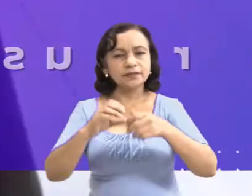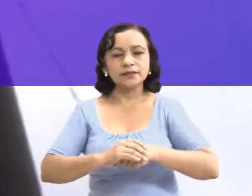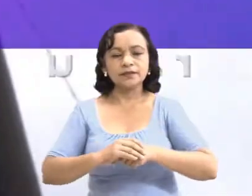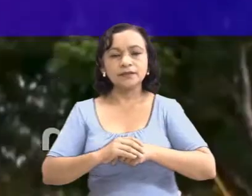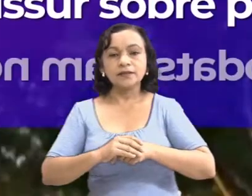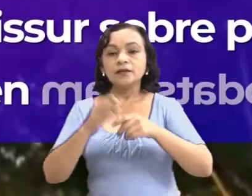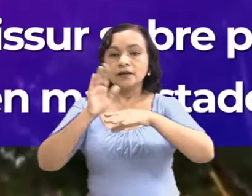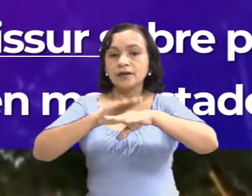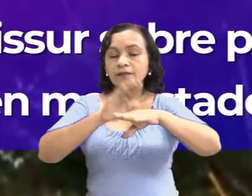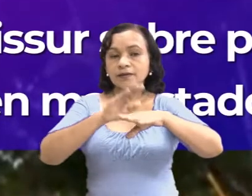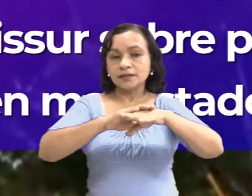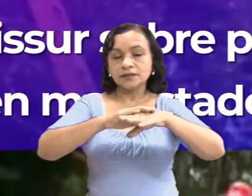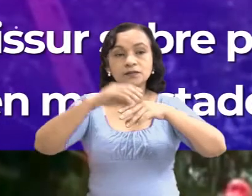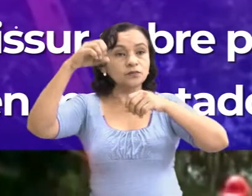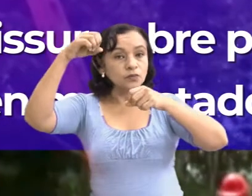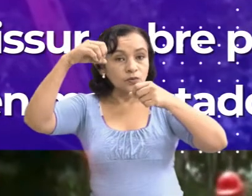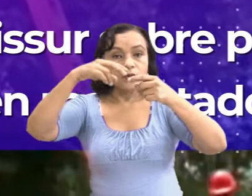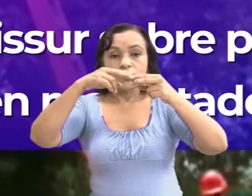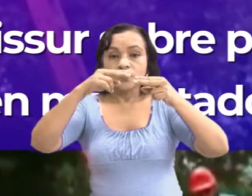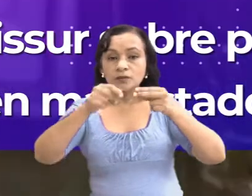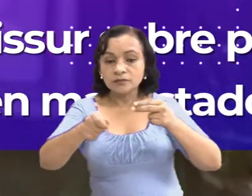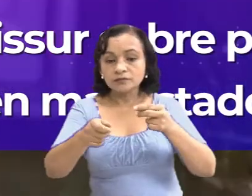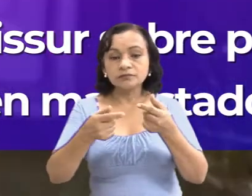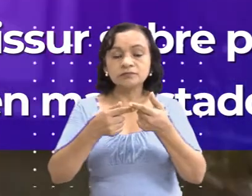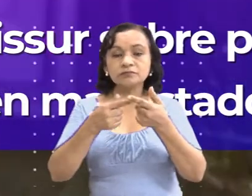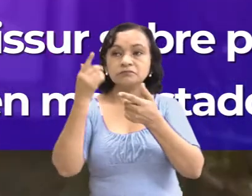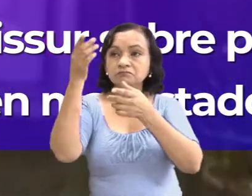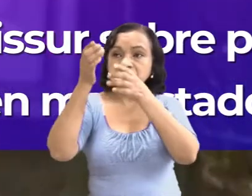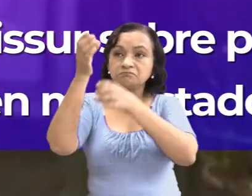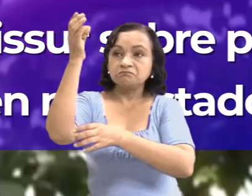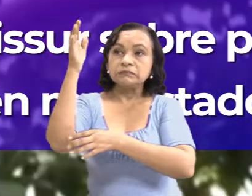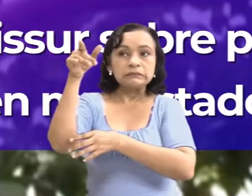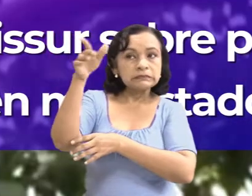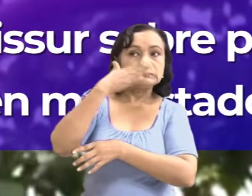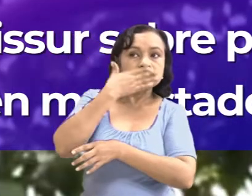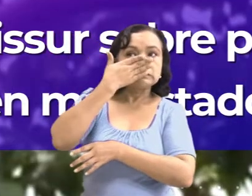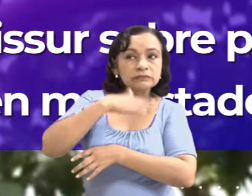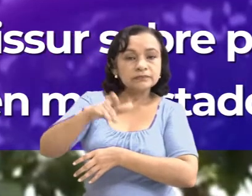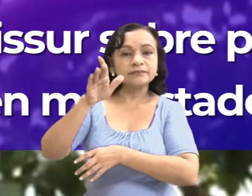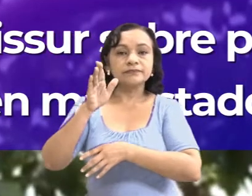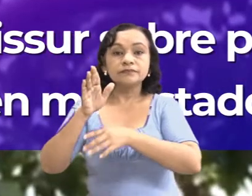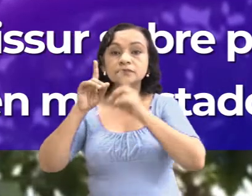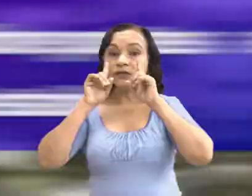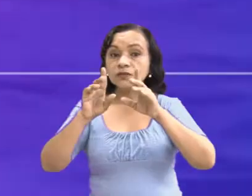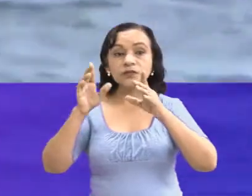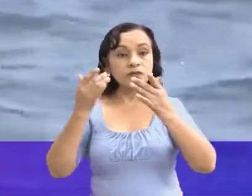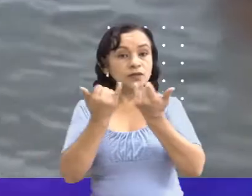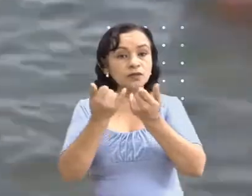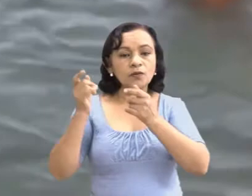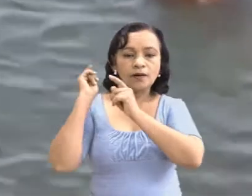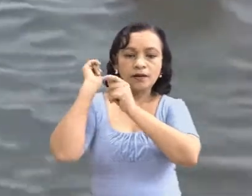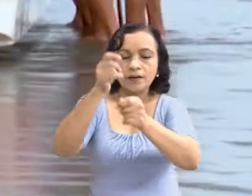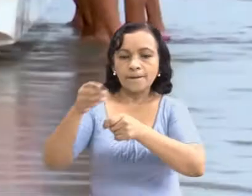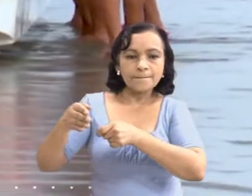viento. Informemos a Enatrel o a Disnorte Disur sobre postes de energía eléctrica que estén en mal estado. Evitemos salir a labores